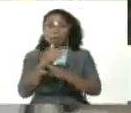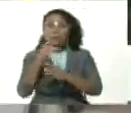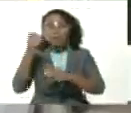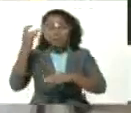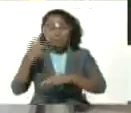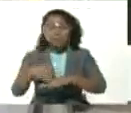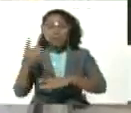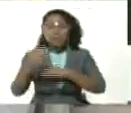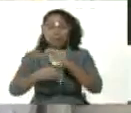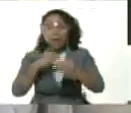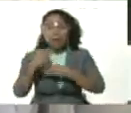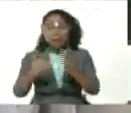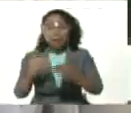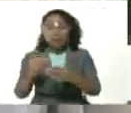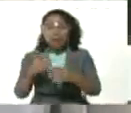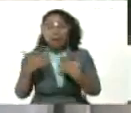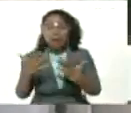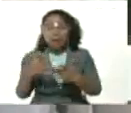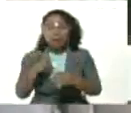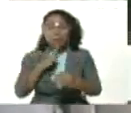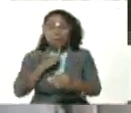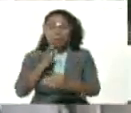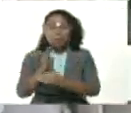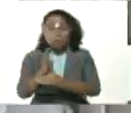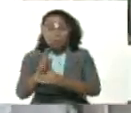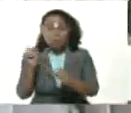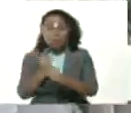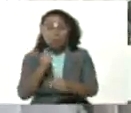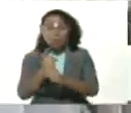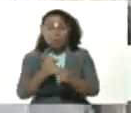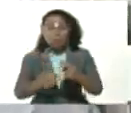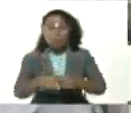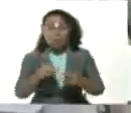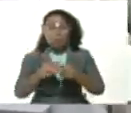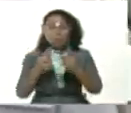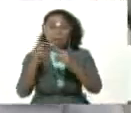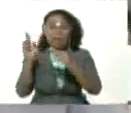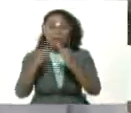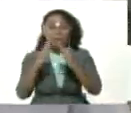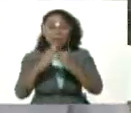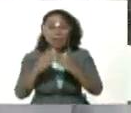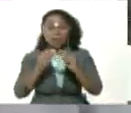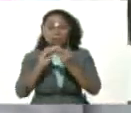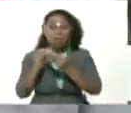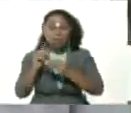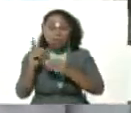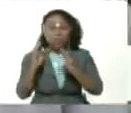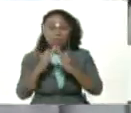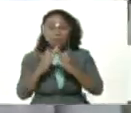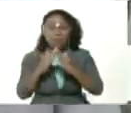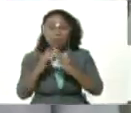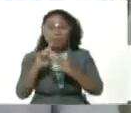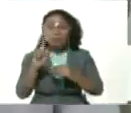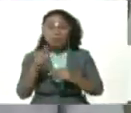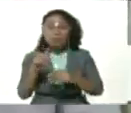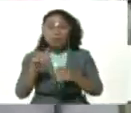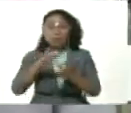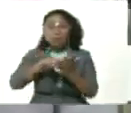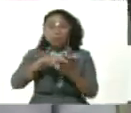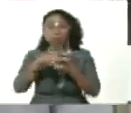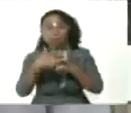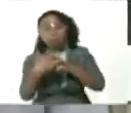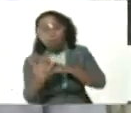se procede a atacar con operaciones constructivas estas viviendas para recuperar su habitabilidad. Si fueron